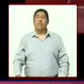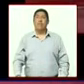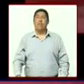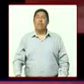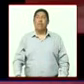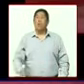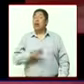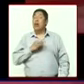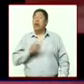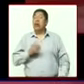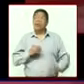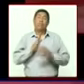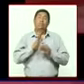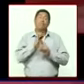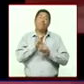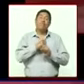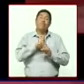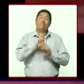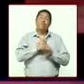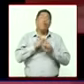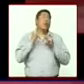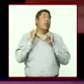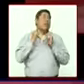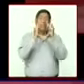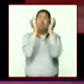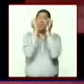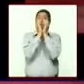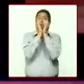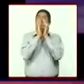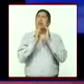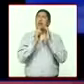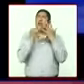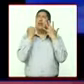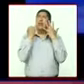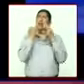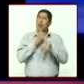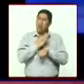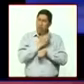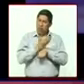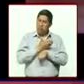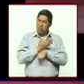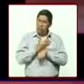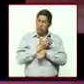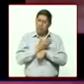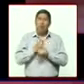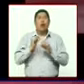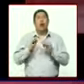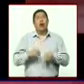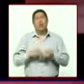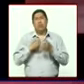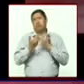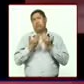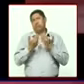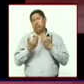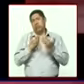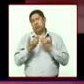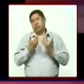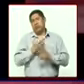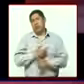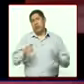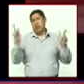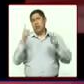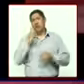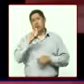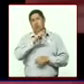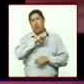Y con la mediación de la Defensoría del Pueblo es que después de 6 horas aproximadamente se ha logrado negociar la liberación